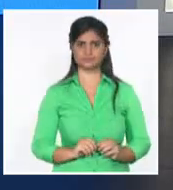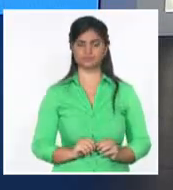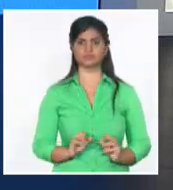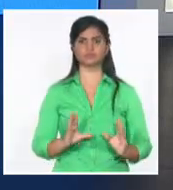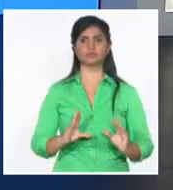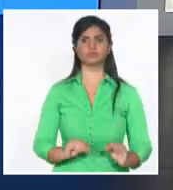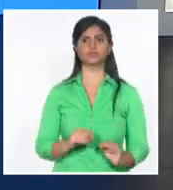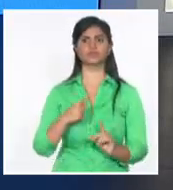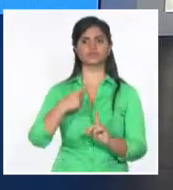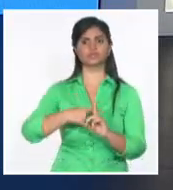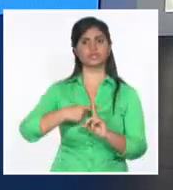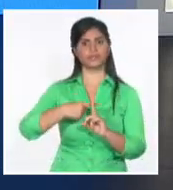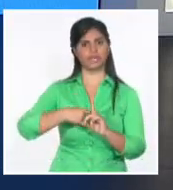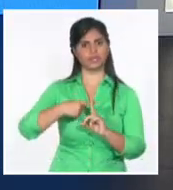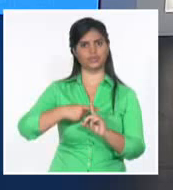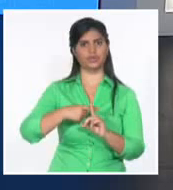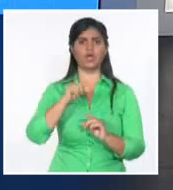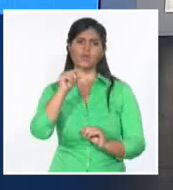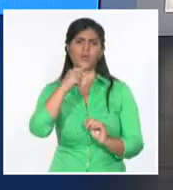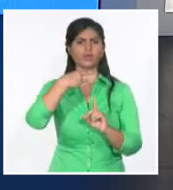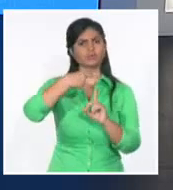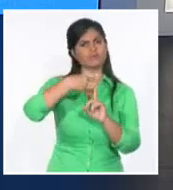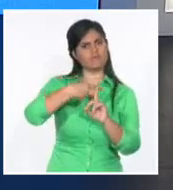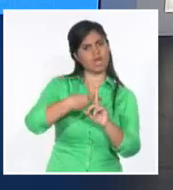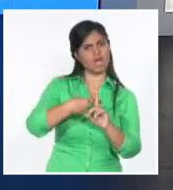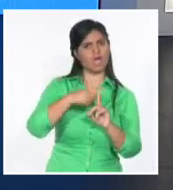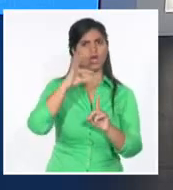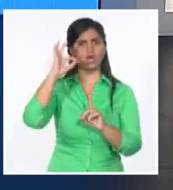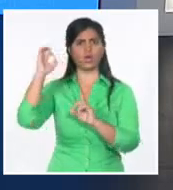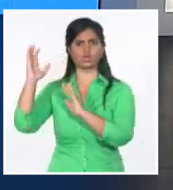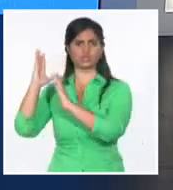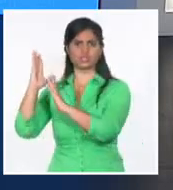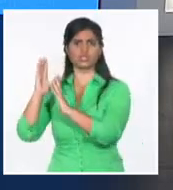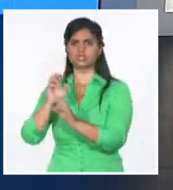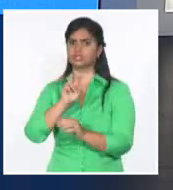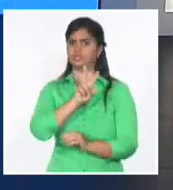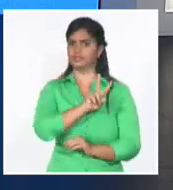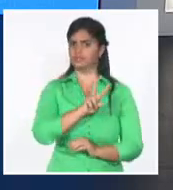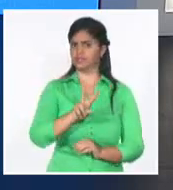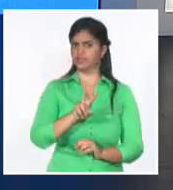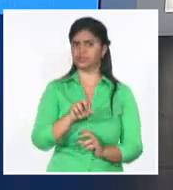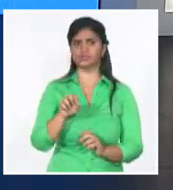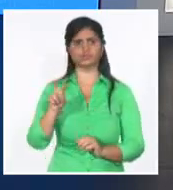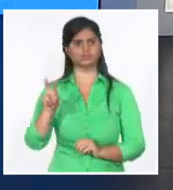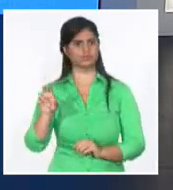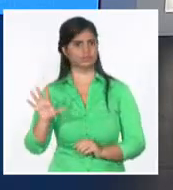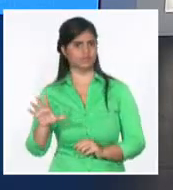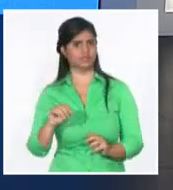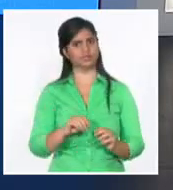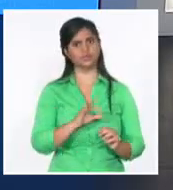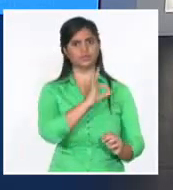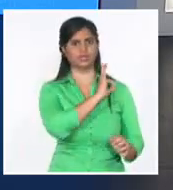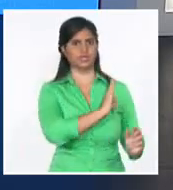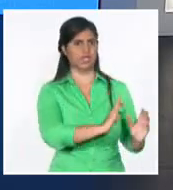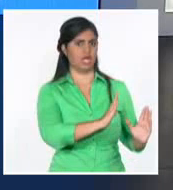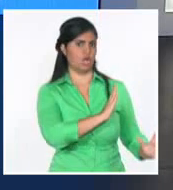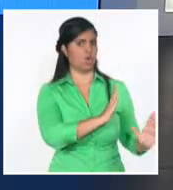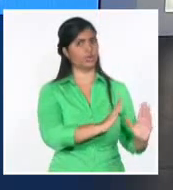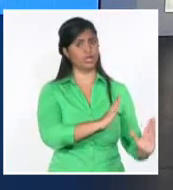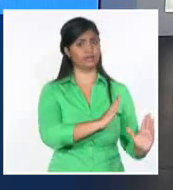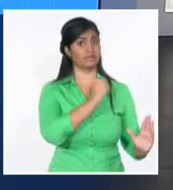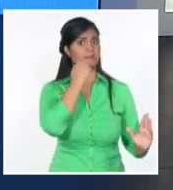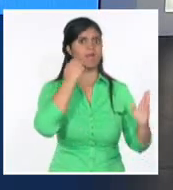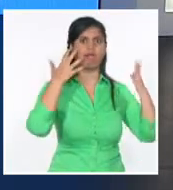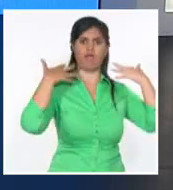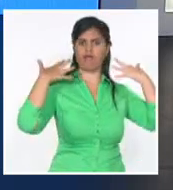temperaturas algo más bajas en el occidente, 22-25 grados Celsius. En el caso de la zona oriental, pues también valores superiores, pero más cercanos a los 25